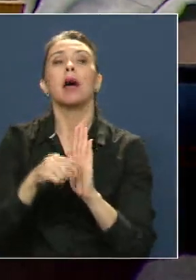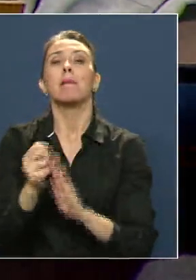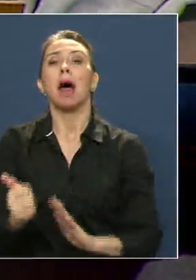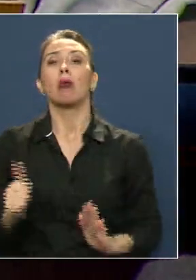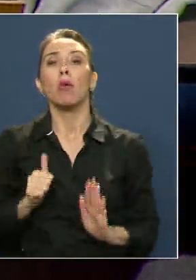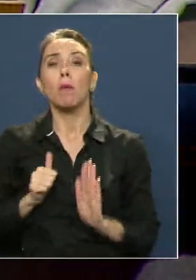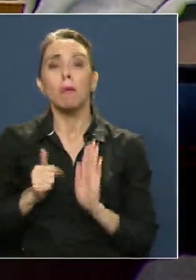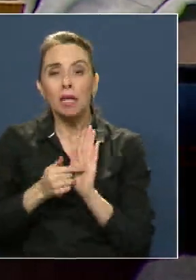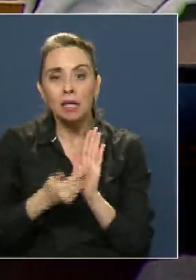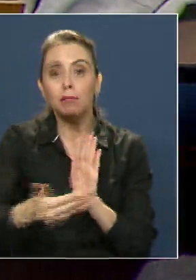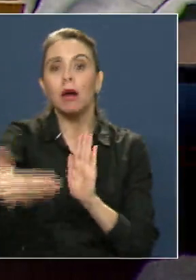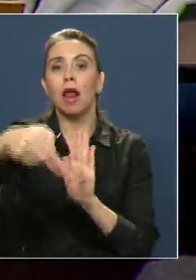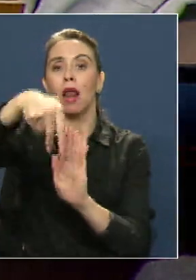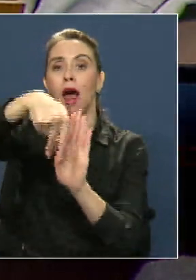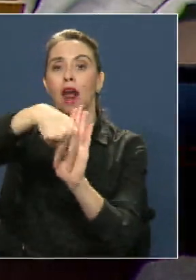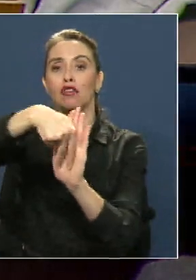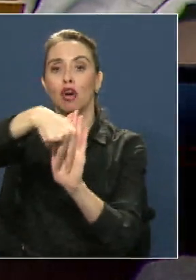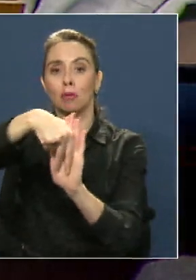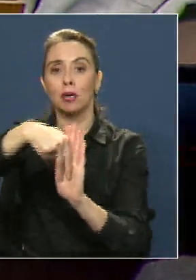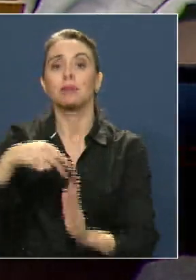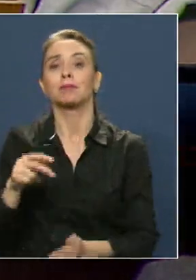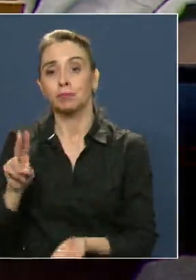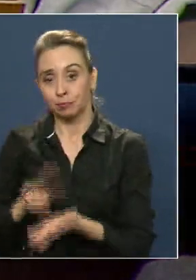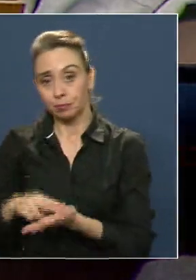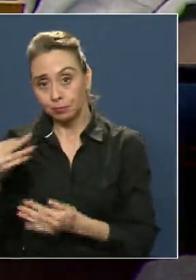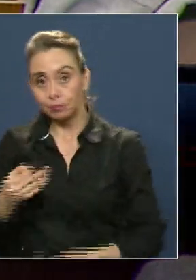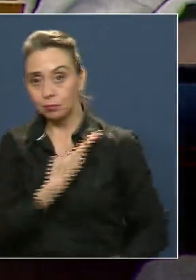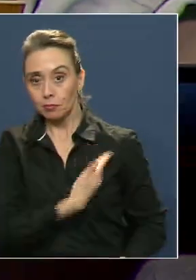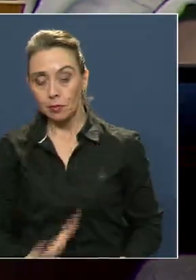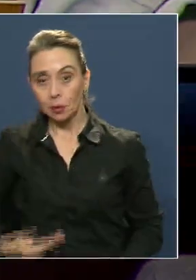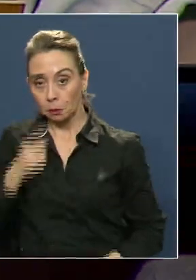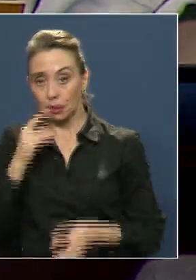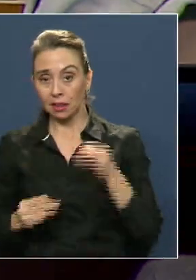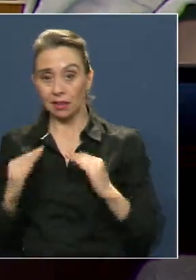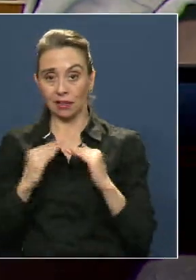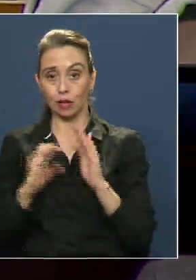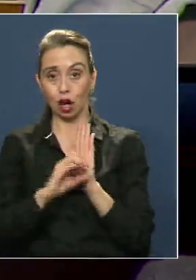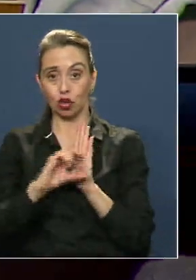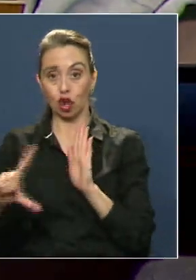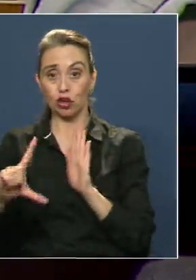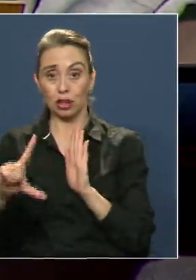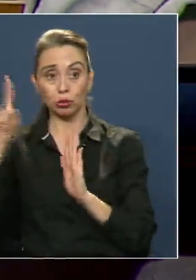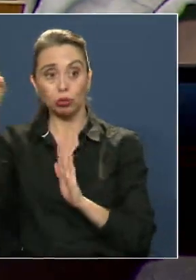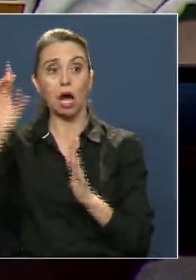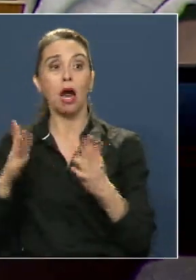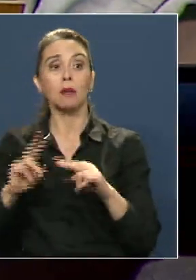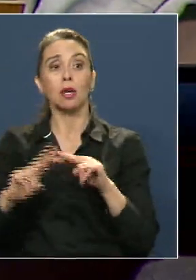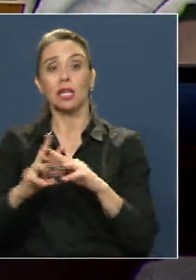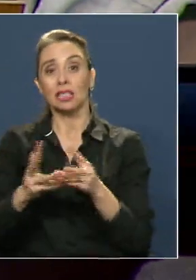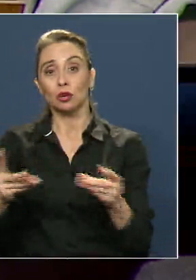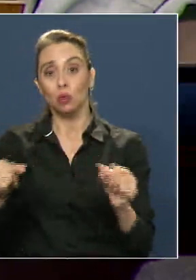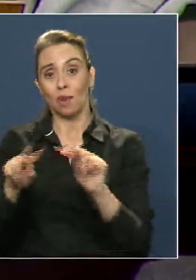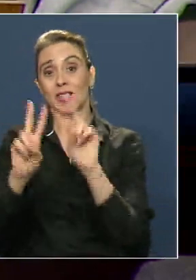norma. Presidente, y ciertamente que el Tribunal Constitucional muy probablemente va a tener que resolver sobre esto.